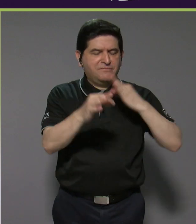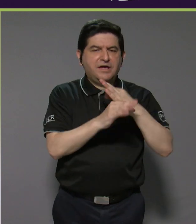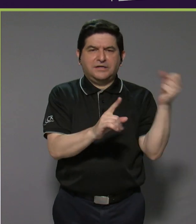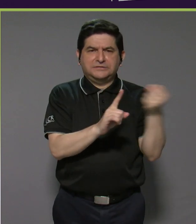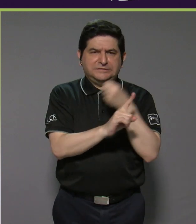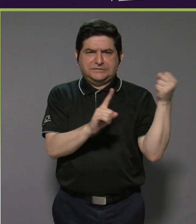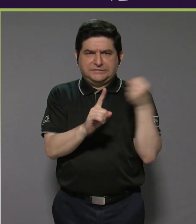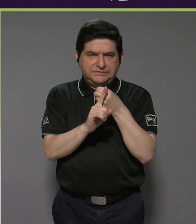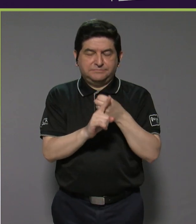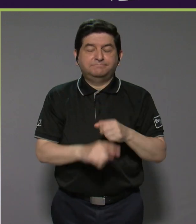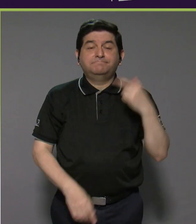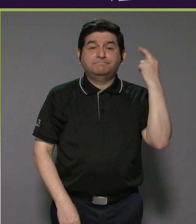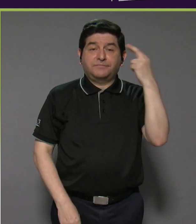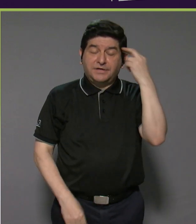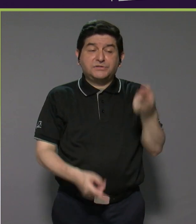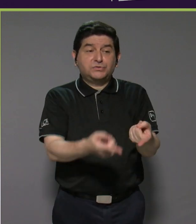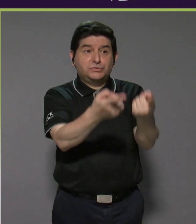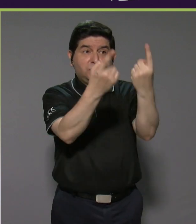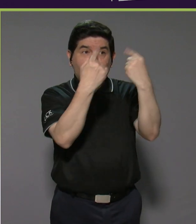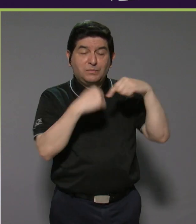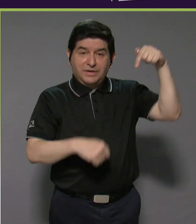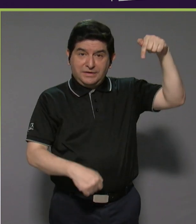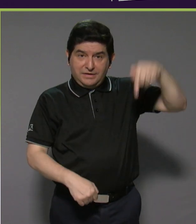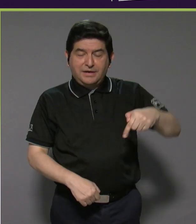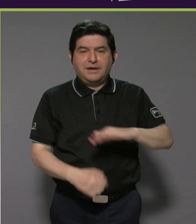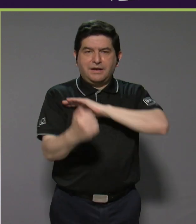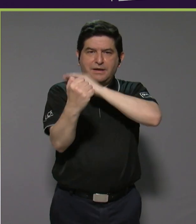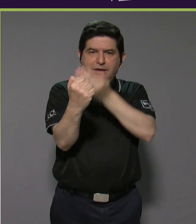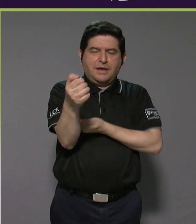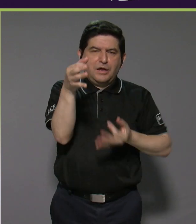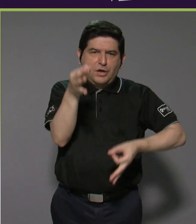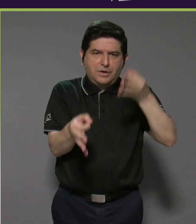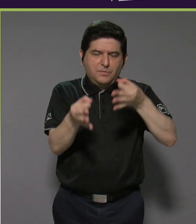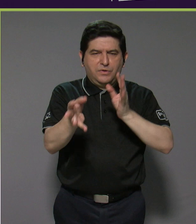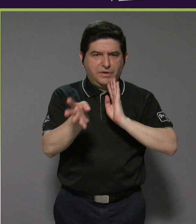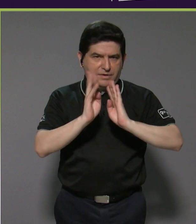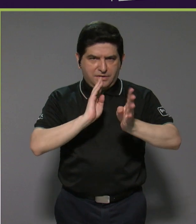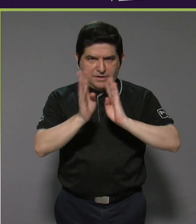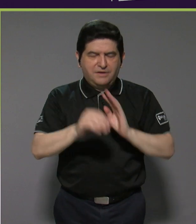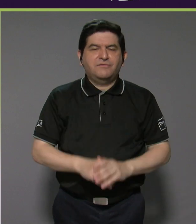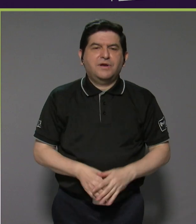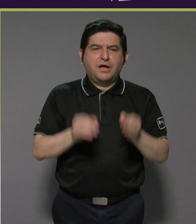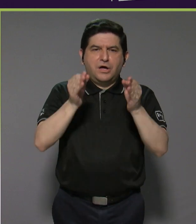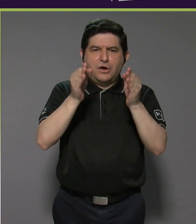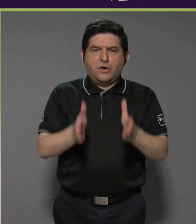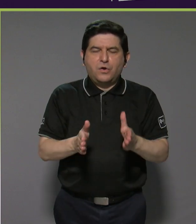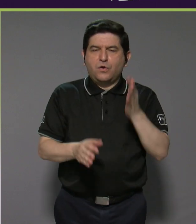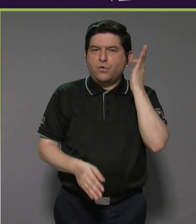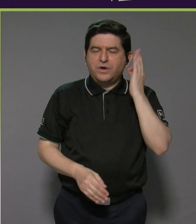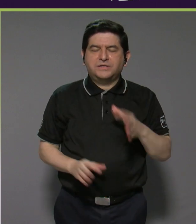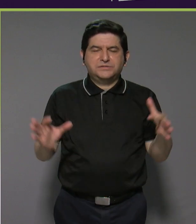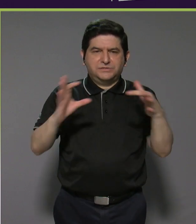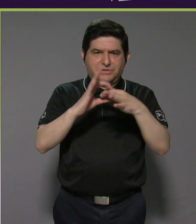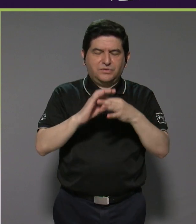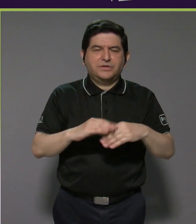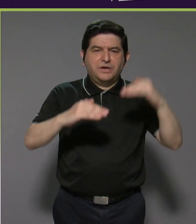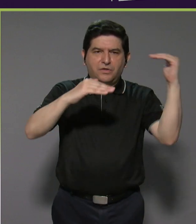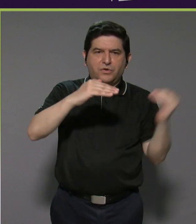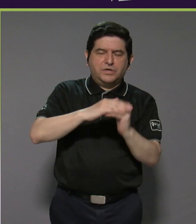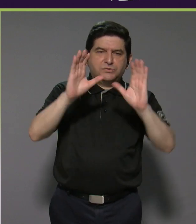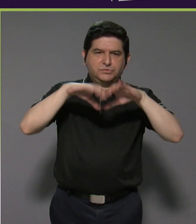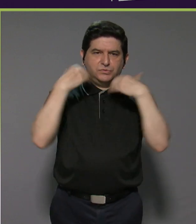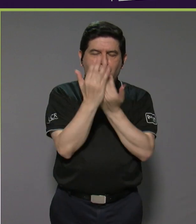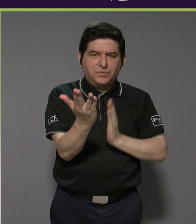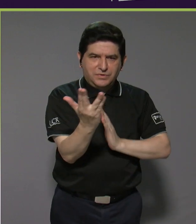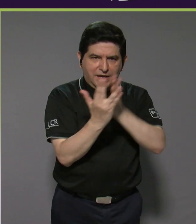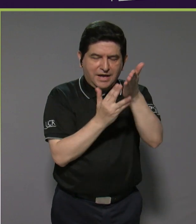violencia y por eso nos vinimos aquí al Poder Judicial para conversar con la jueza coordinadora de la Subcomisión de